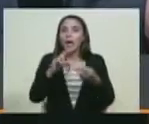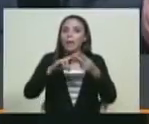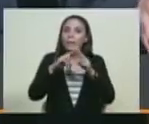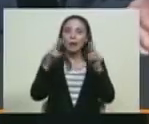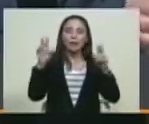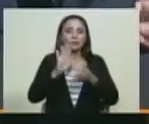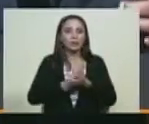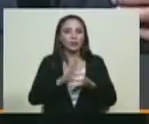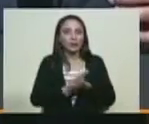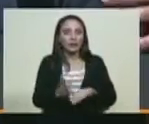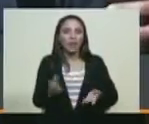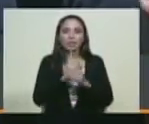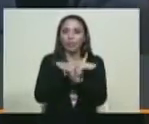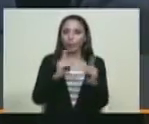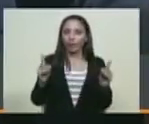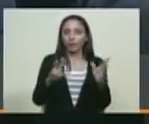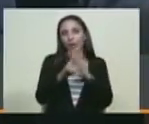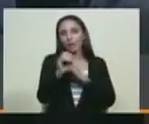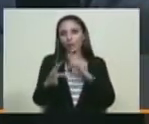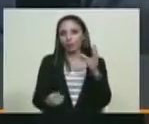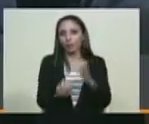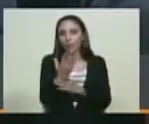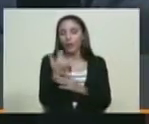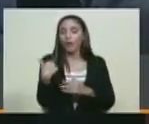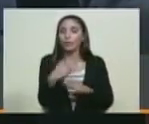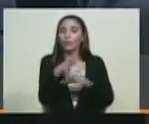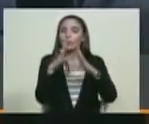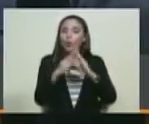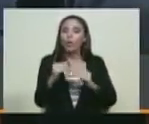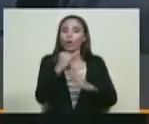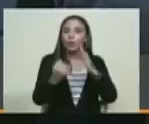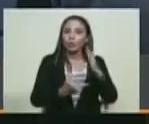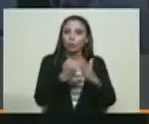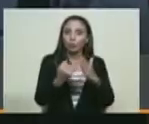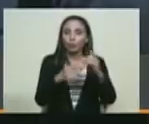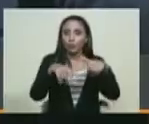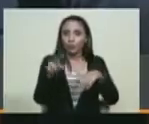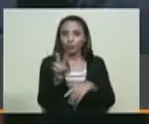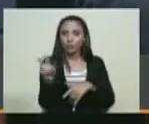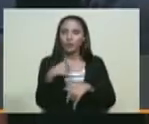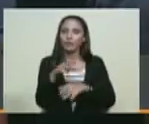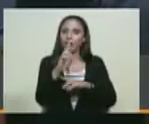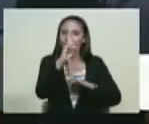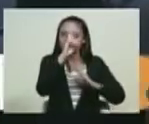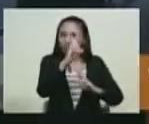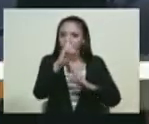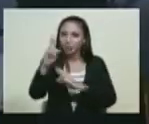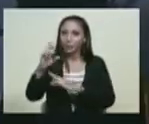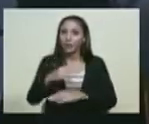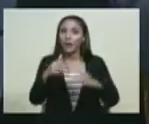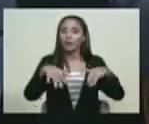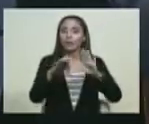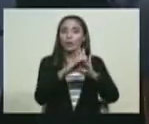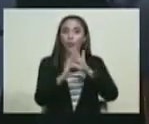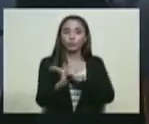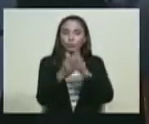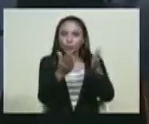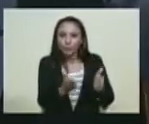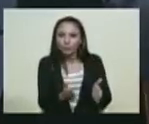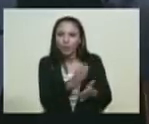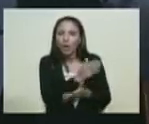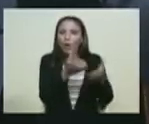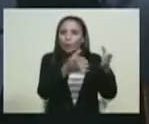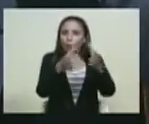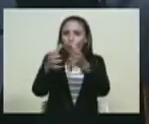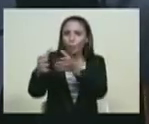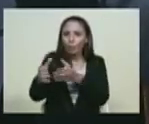democrático este 20 de mayo, será bien resguardado por las instituciones venezolanas. Así que el poder constituyente originario, en órgano de